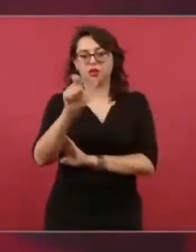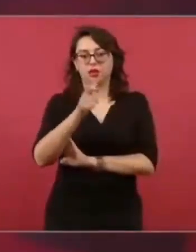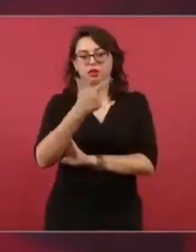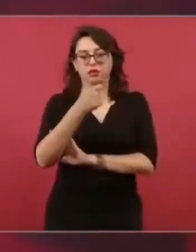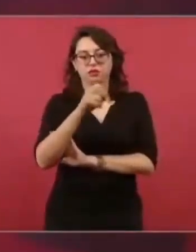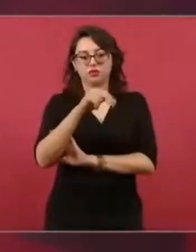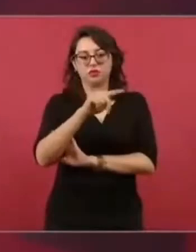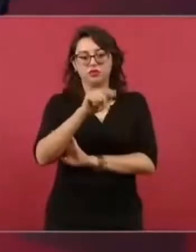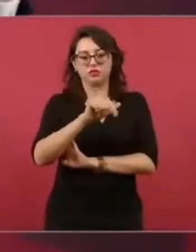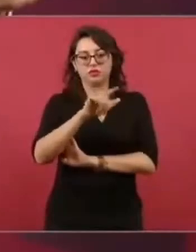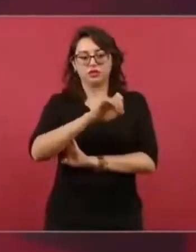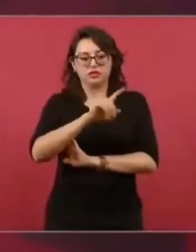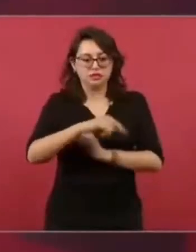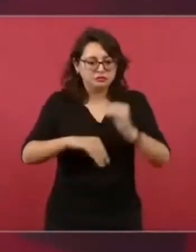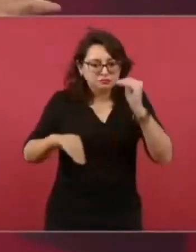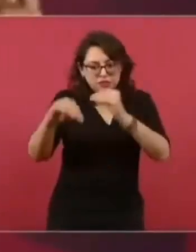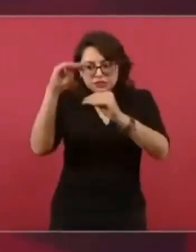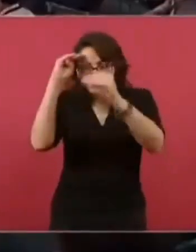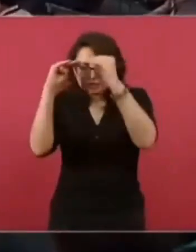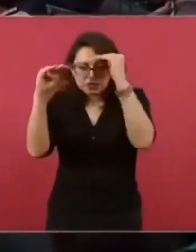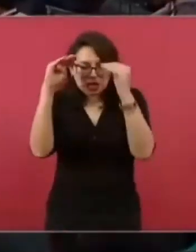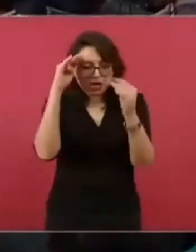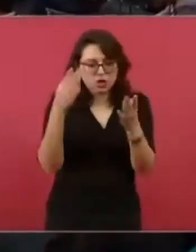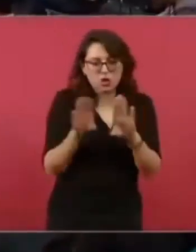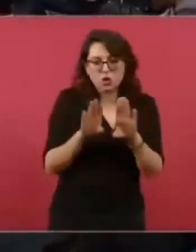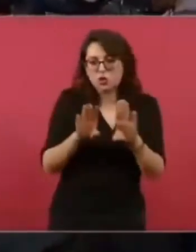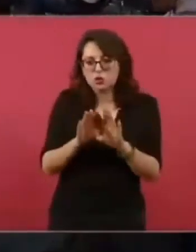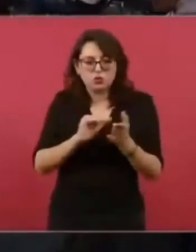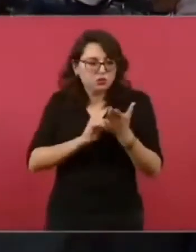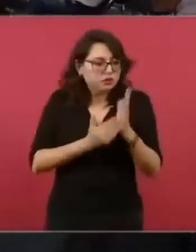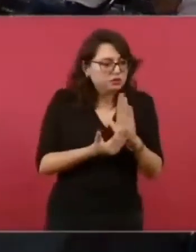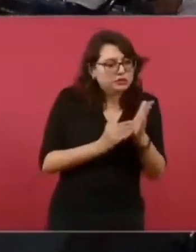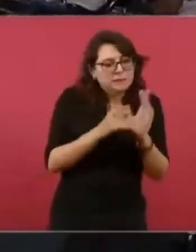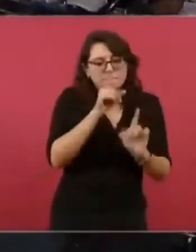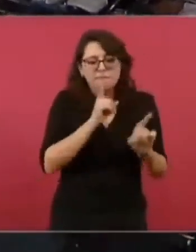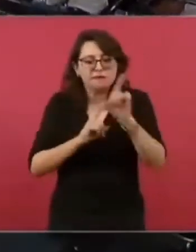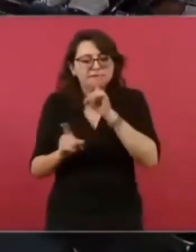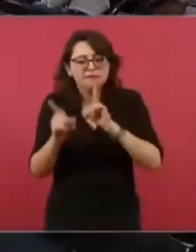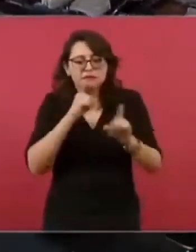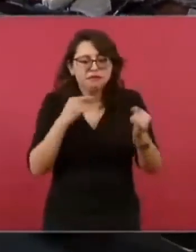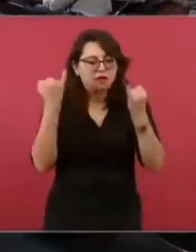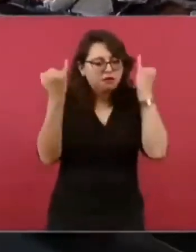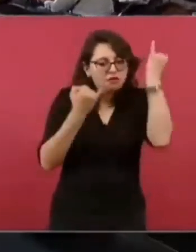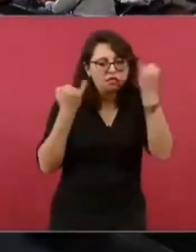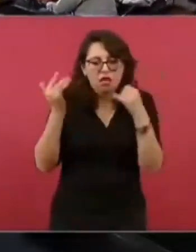que lanza todo, ¿no? Esto. Y ahí van.